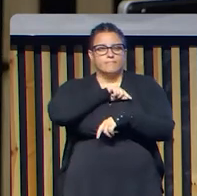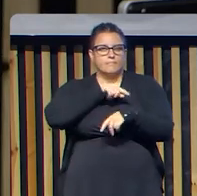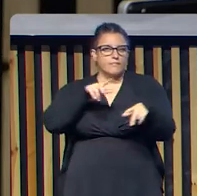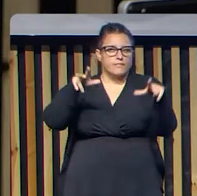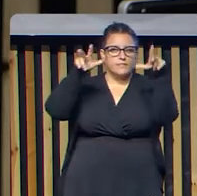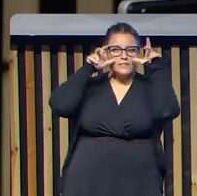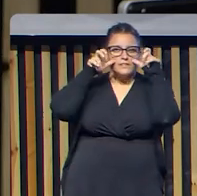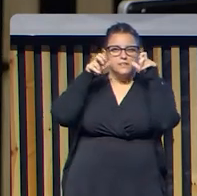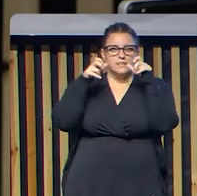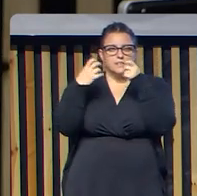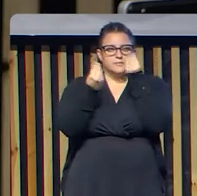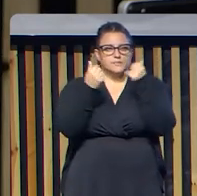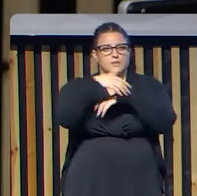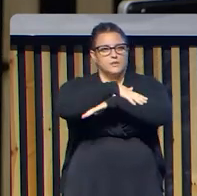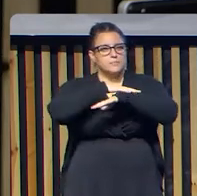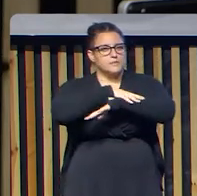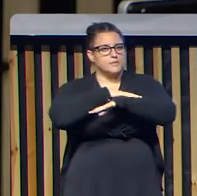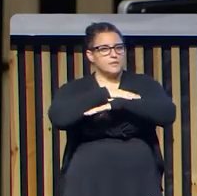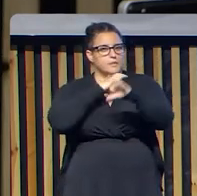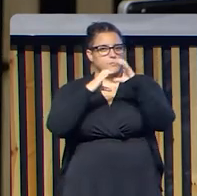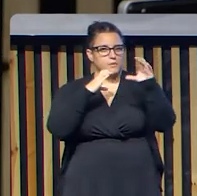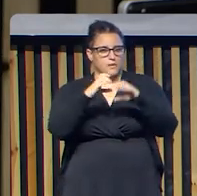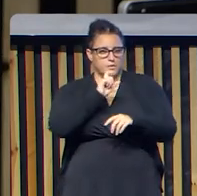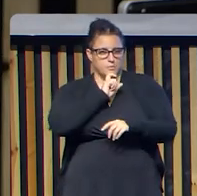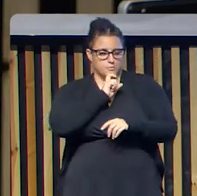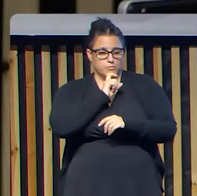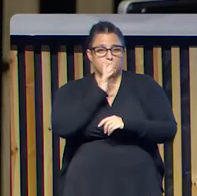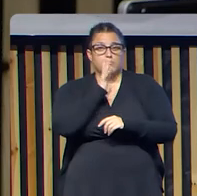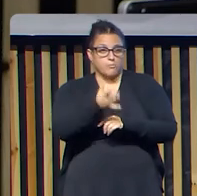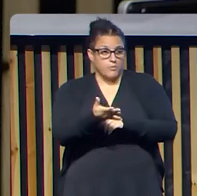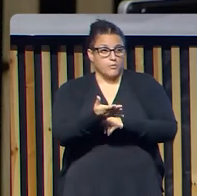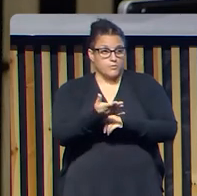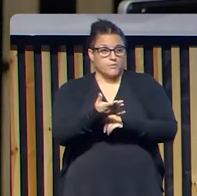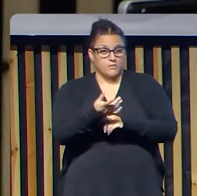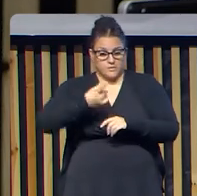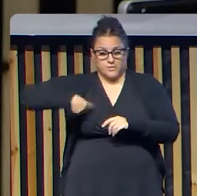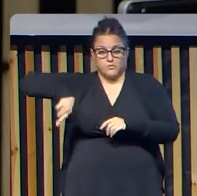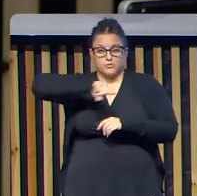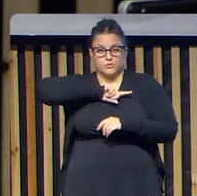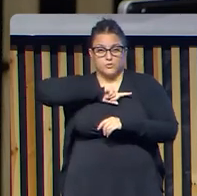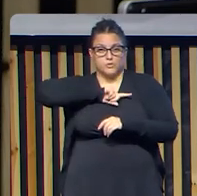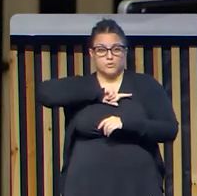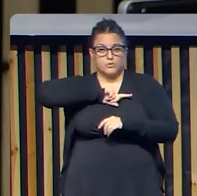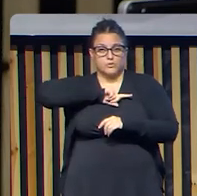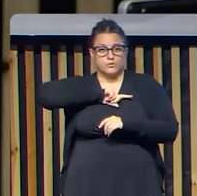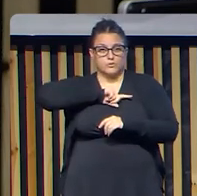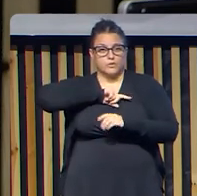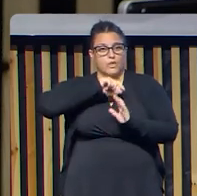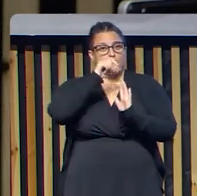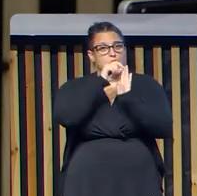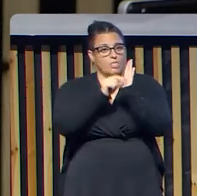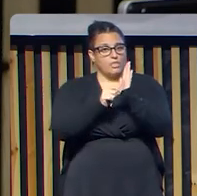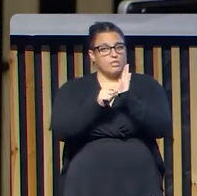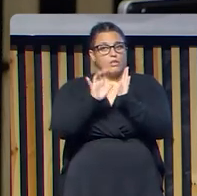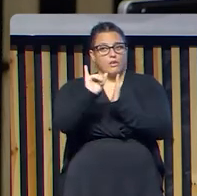sobre cómo comunicar nuestras administraciones porque resulta que sí tenemos datos que nos